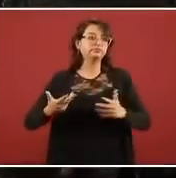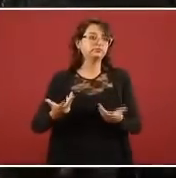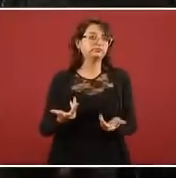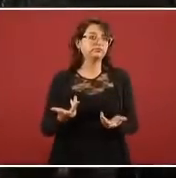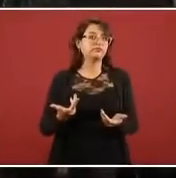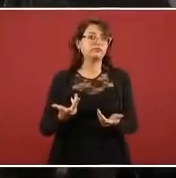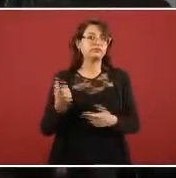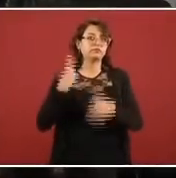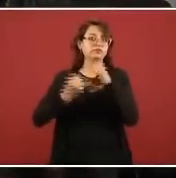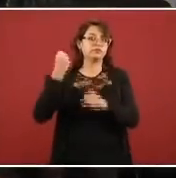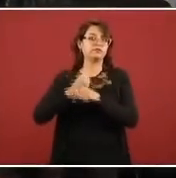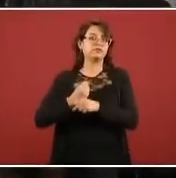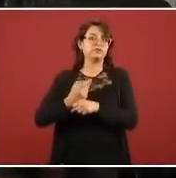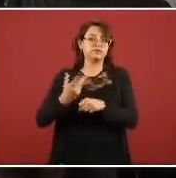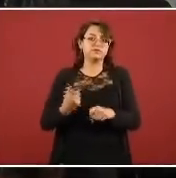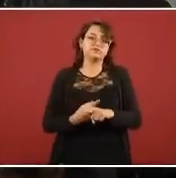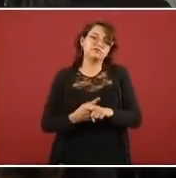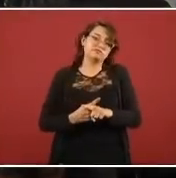hasta hace un año